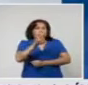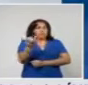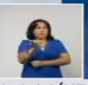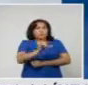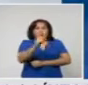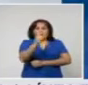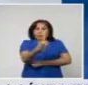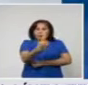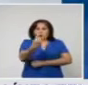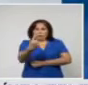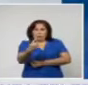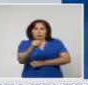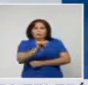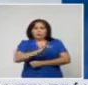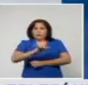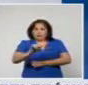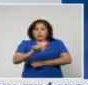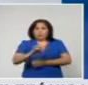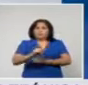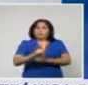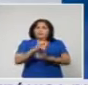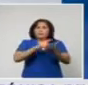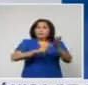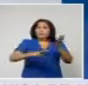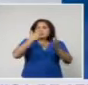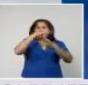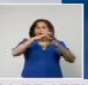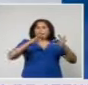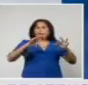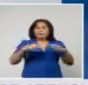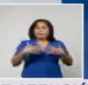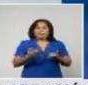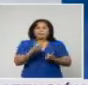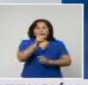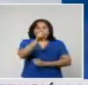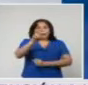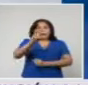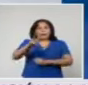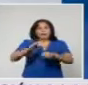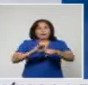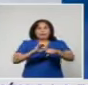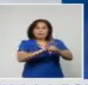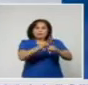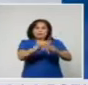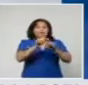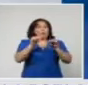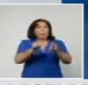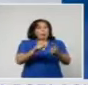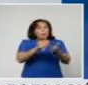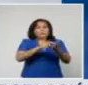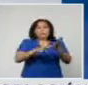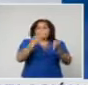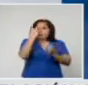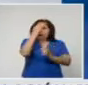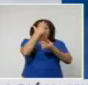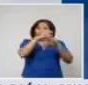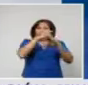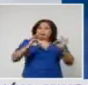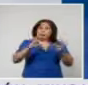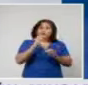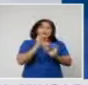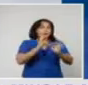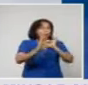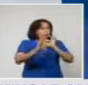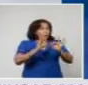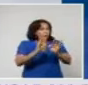caso cada uno. En el caso de la provincia de Artemisa, 13 casos, es la provincia que hoy más se destaca, también es la provincia que